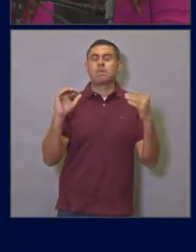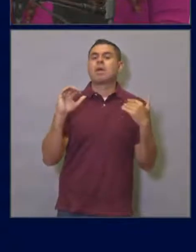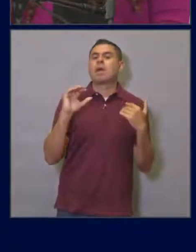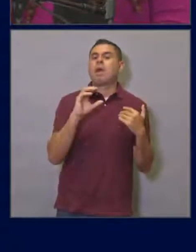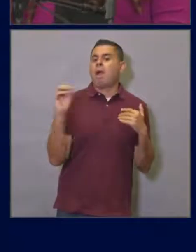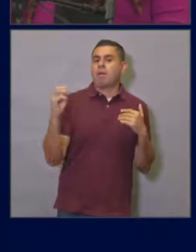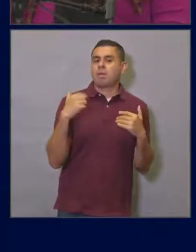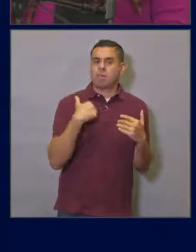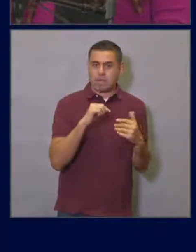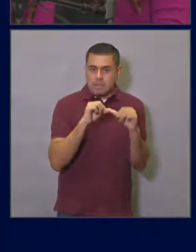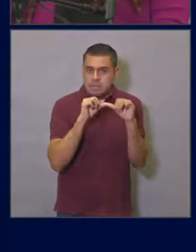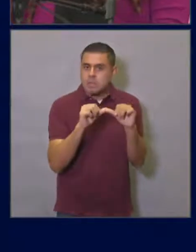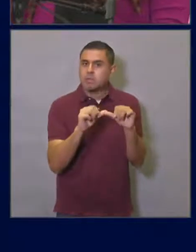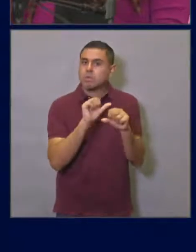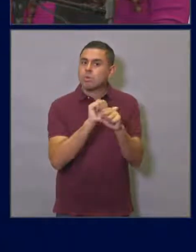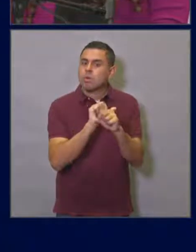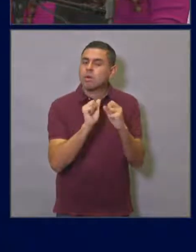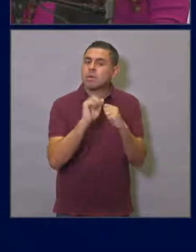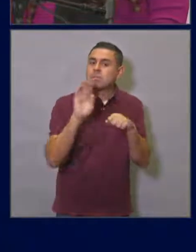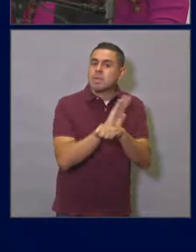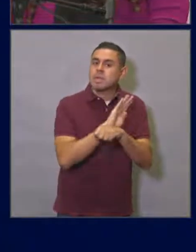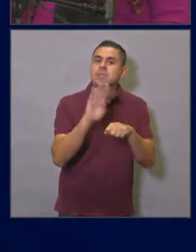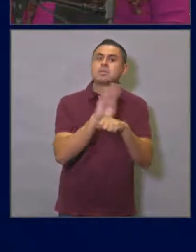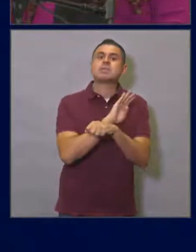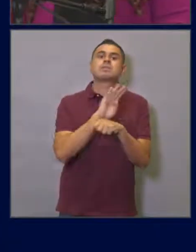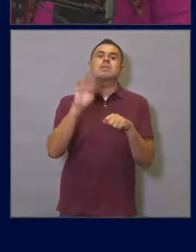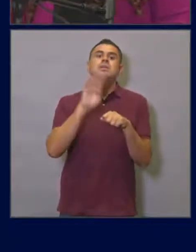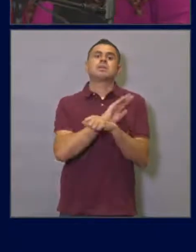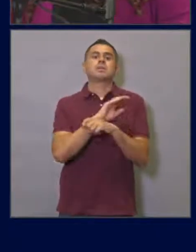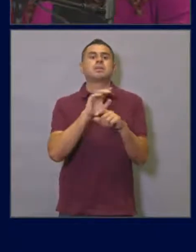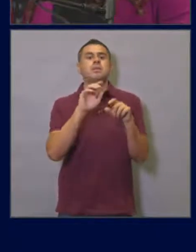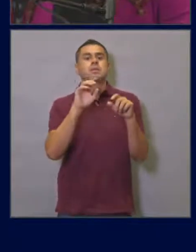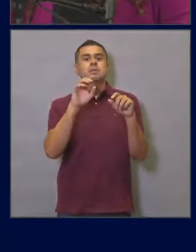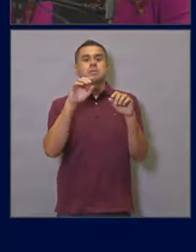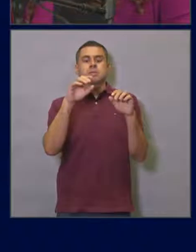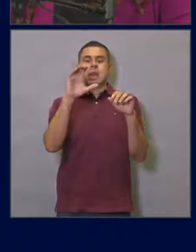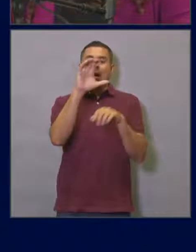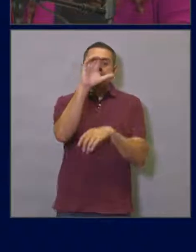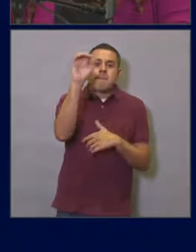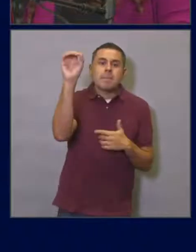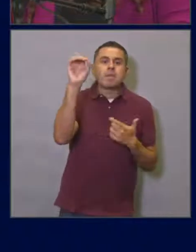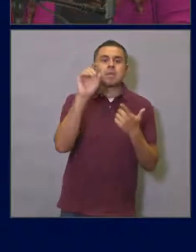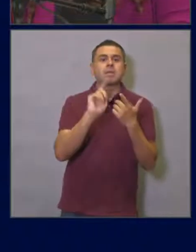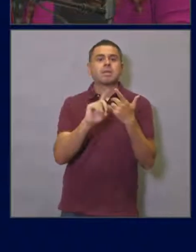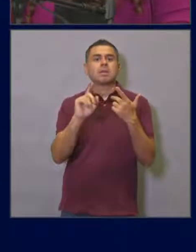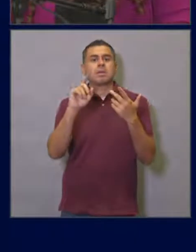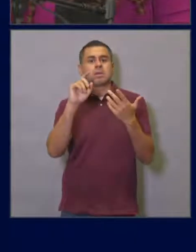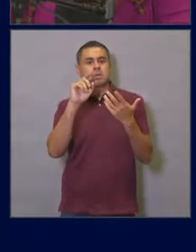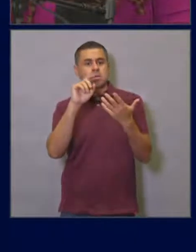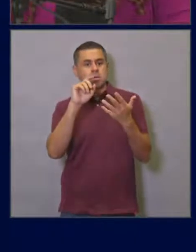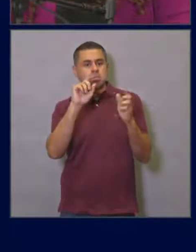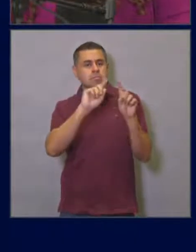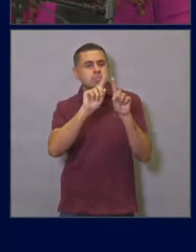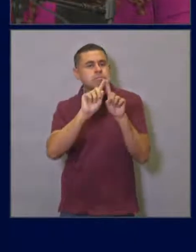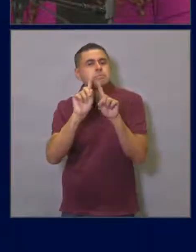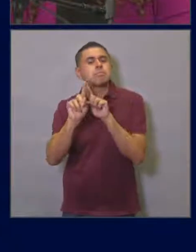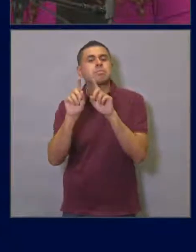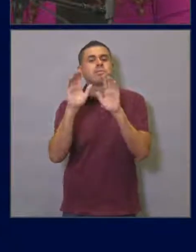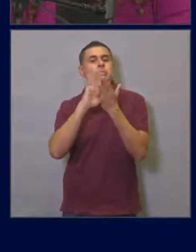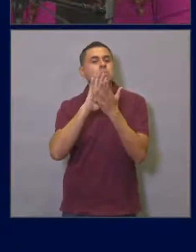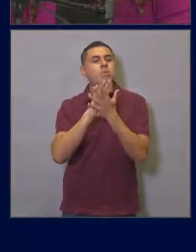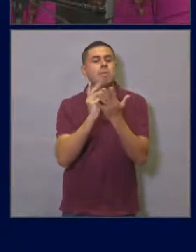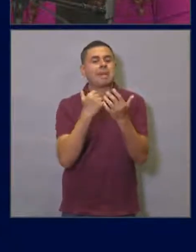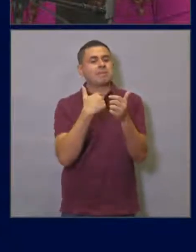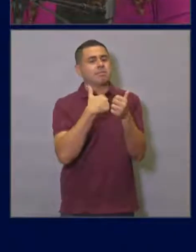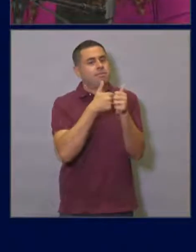protocolos necesarios que protejan tanto a los empleados como a los clientes. Y ahora para actualizarlos